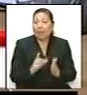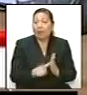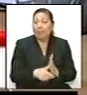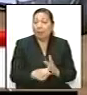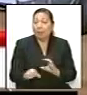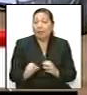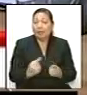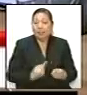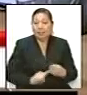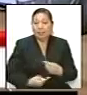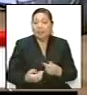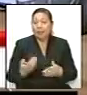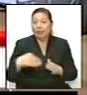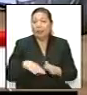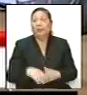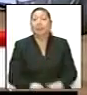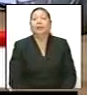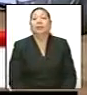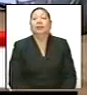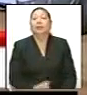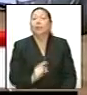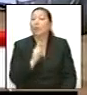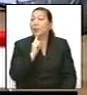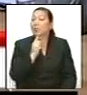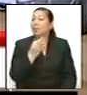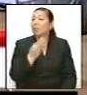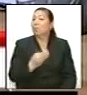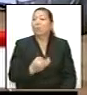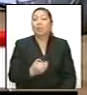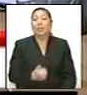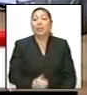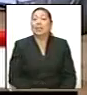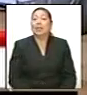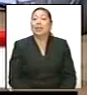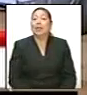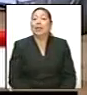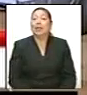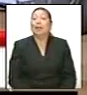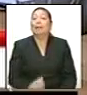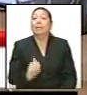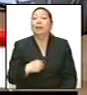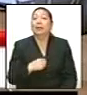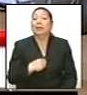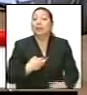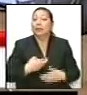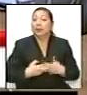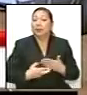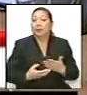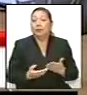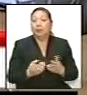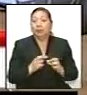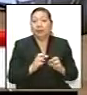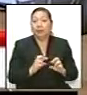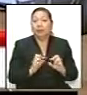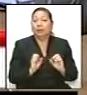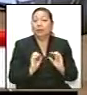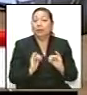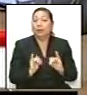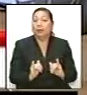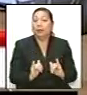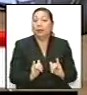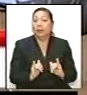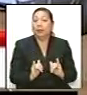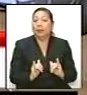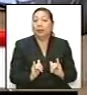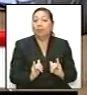las transferencias internas. Eso no es bueno, porque nos da a pensar a nosotros que profesamente se está dejando partidas